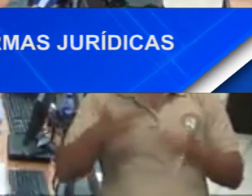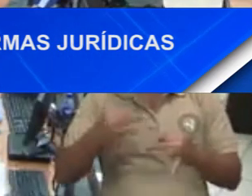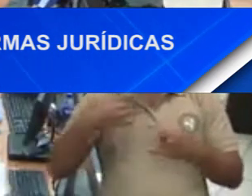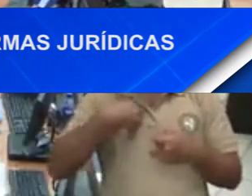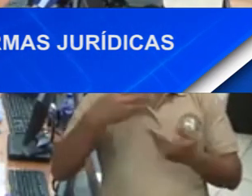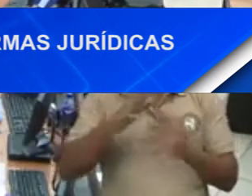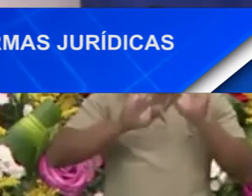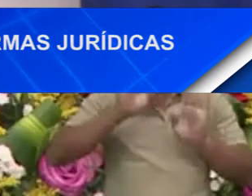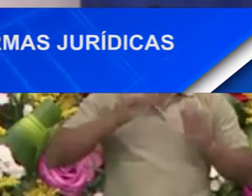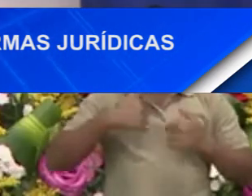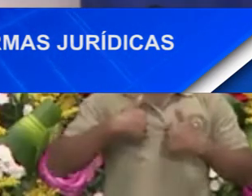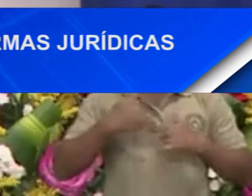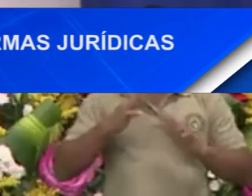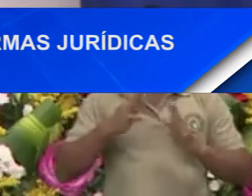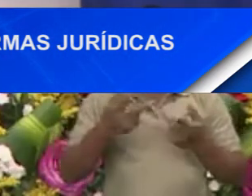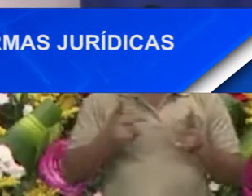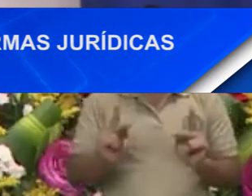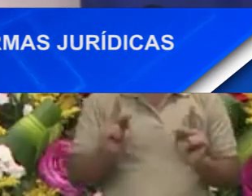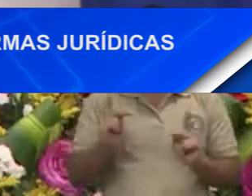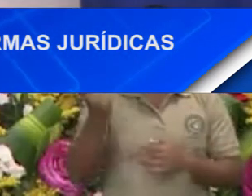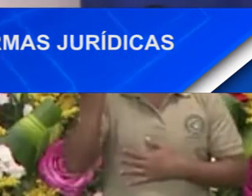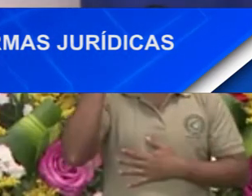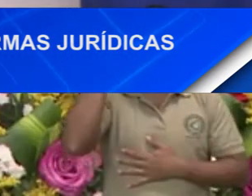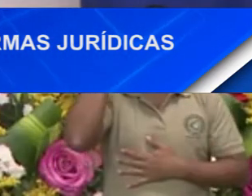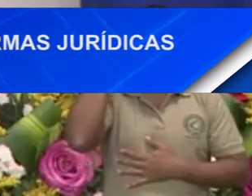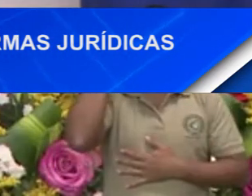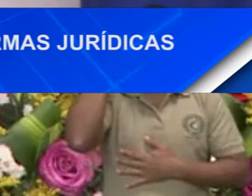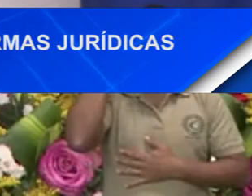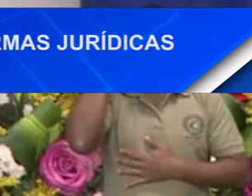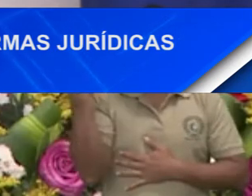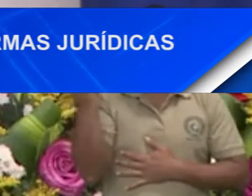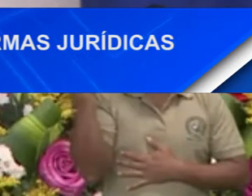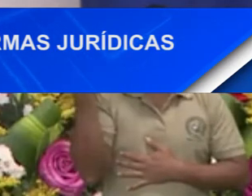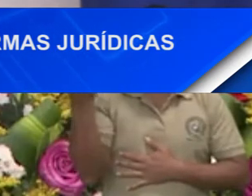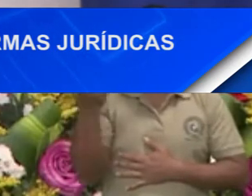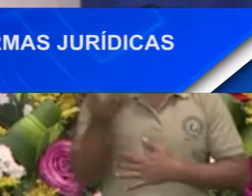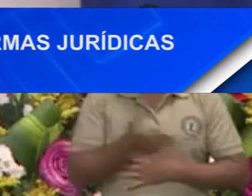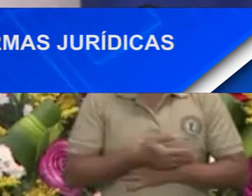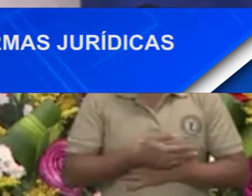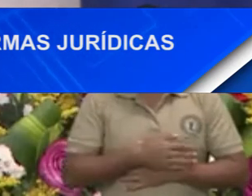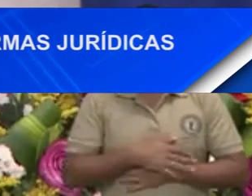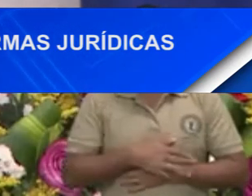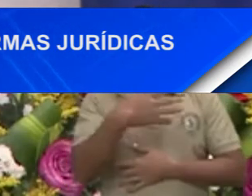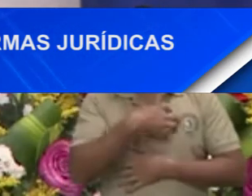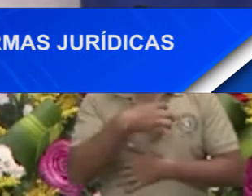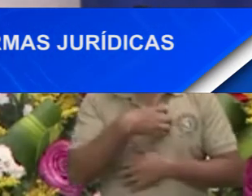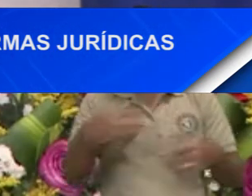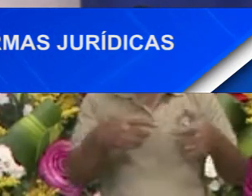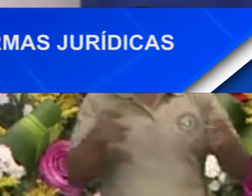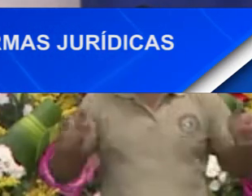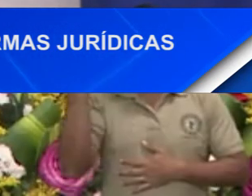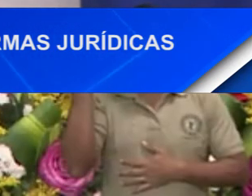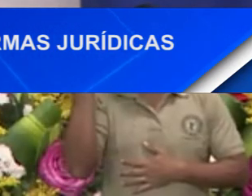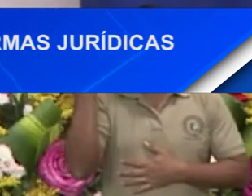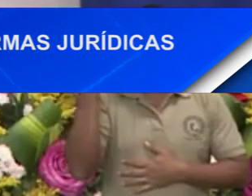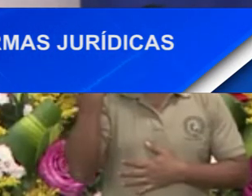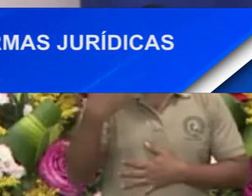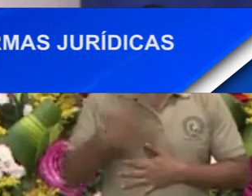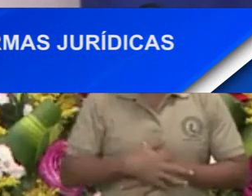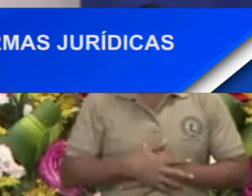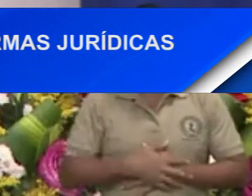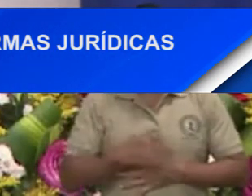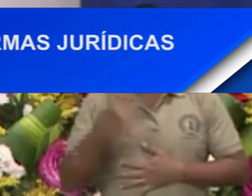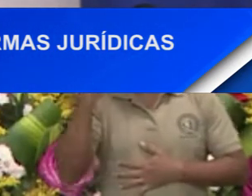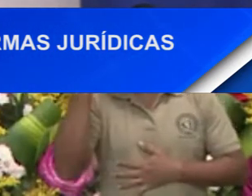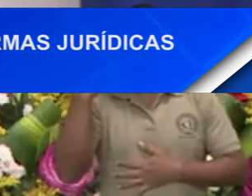este país adelante. Pero no entiendo yo la posición expresada como bancada del PLC. No la